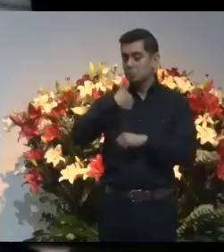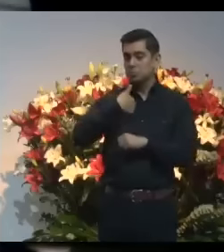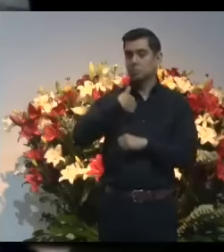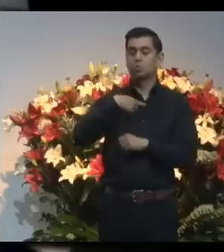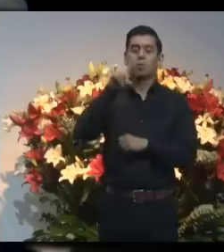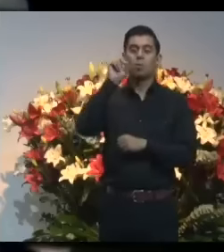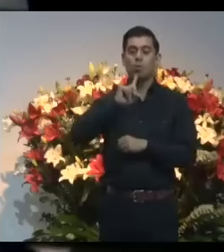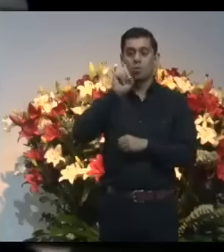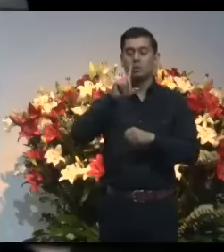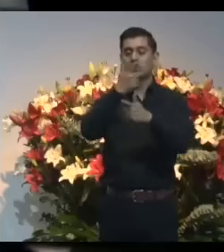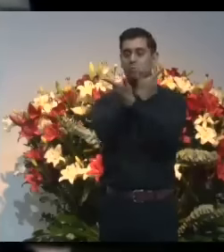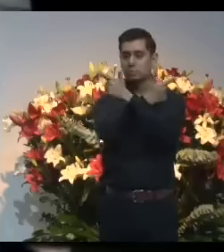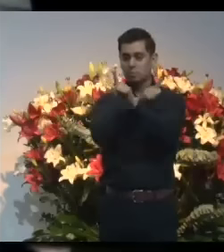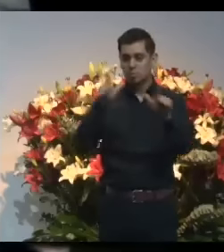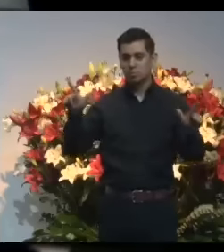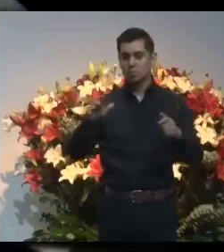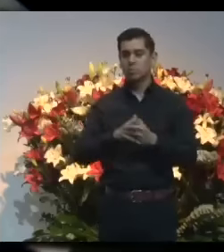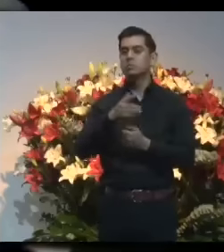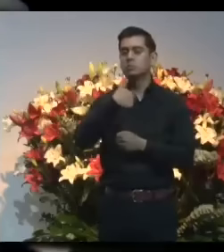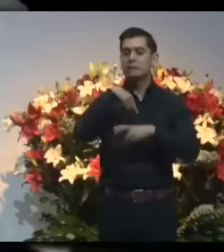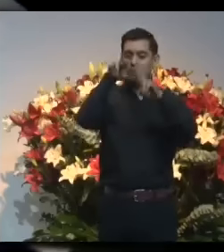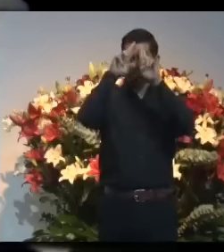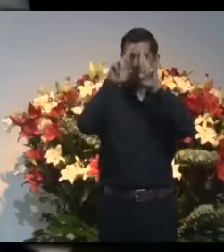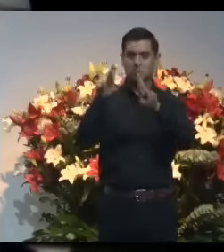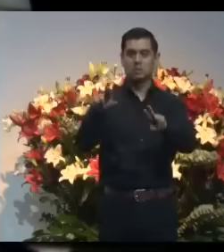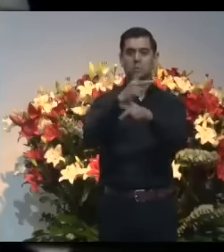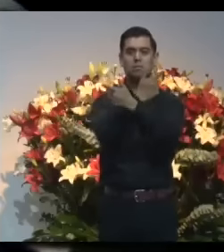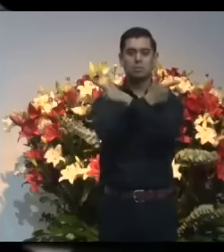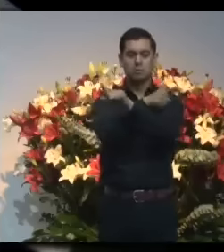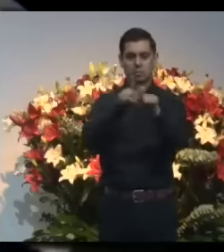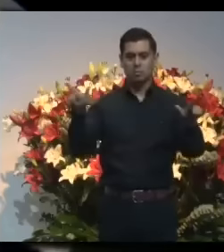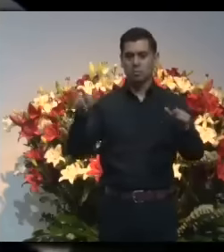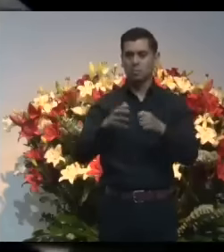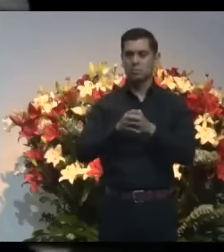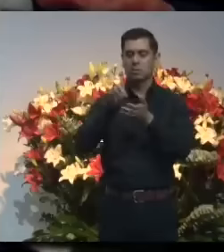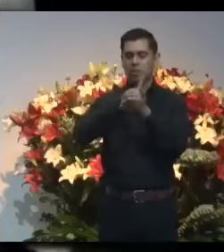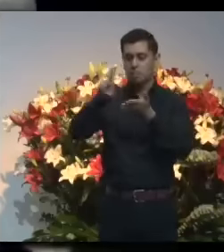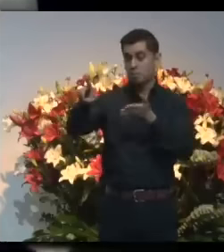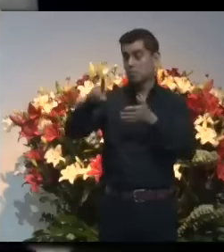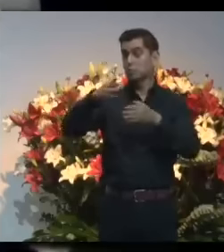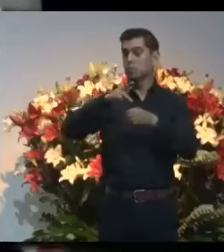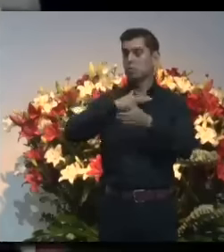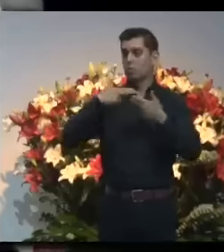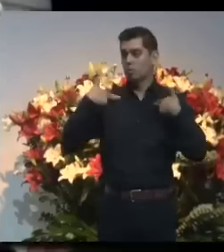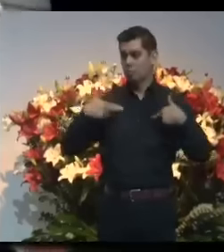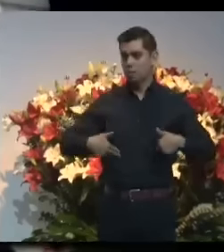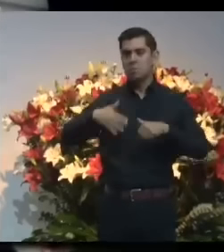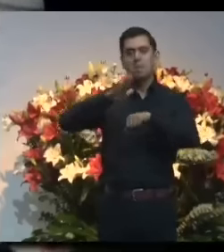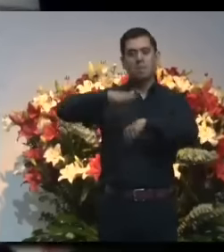de libertades. Y va a respetar las libertades y va a ampliar derechos.